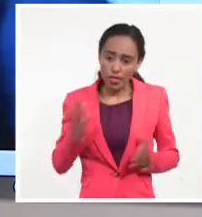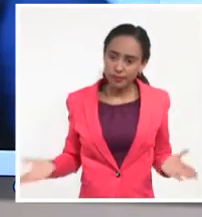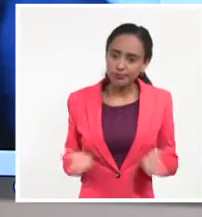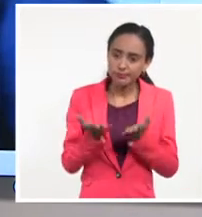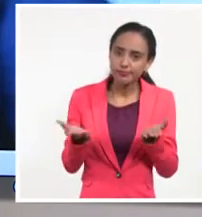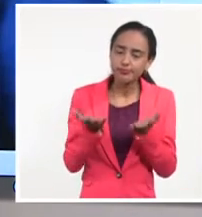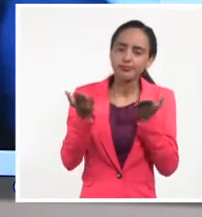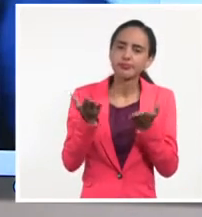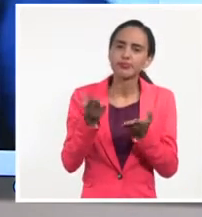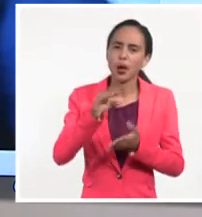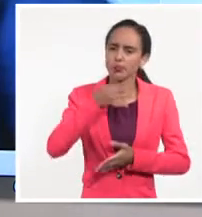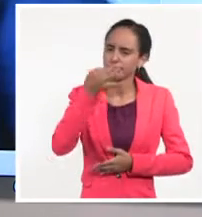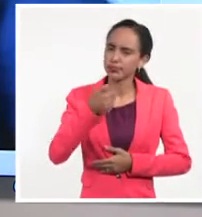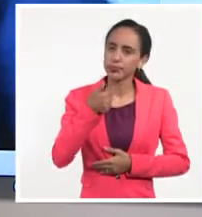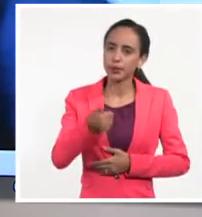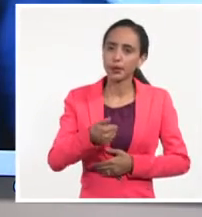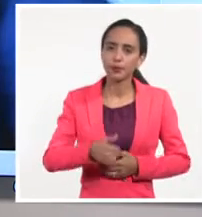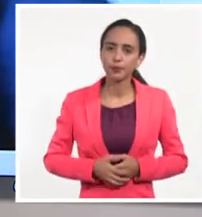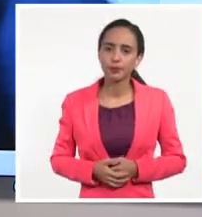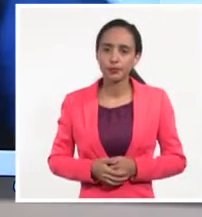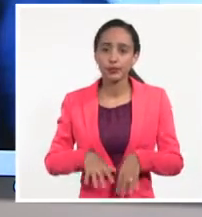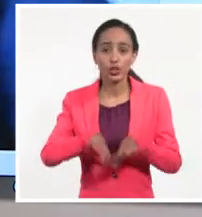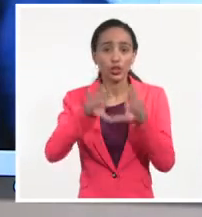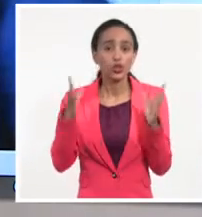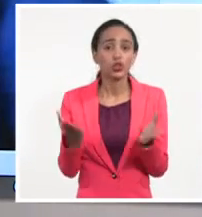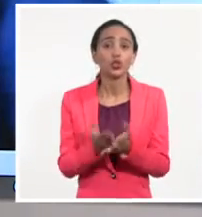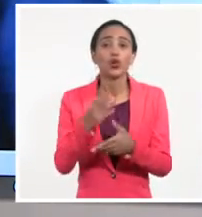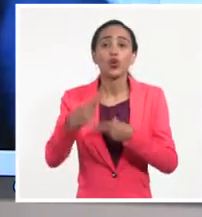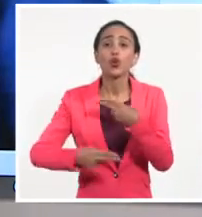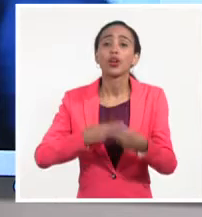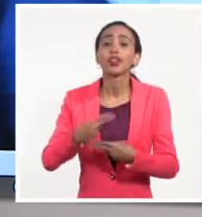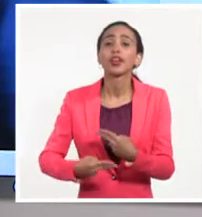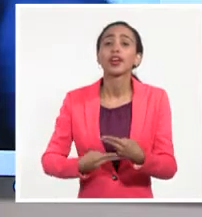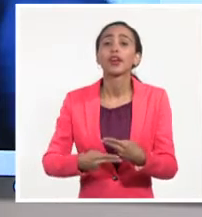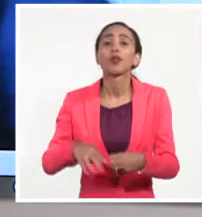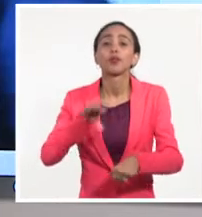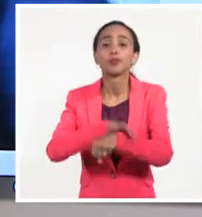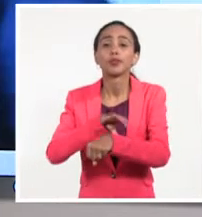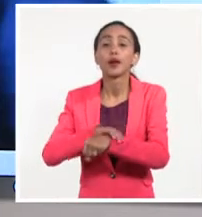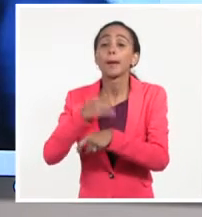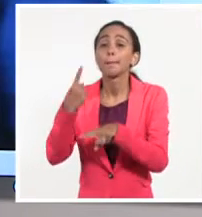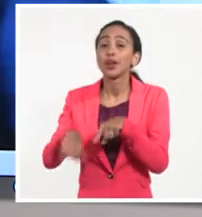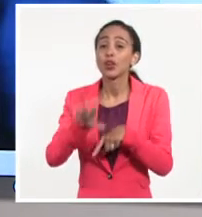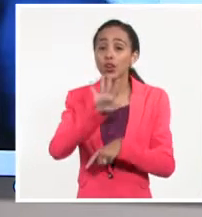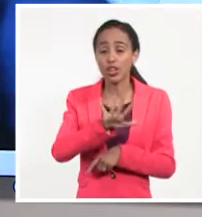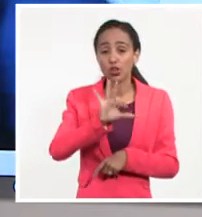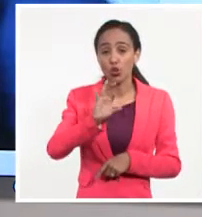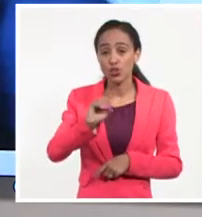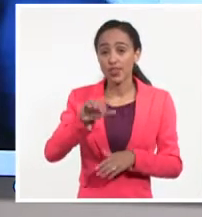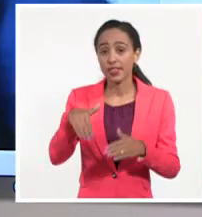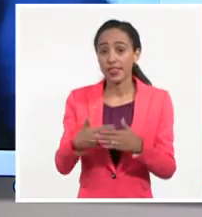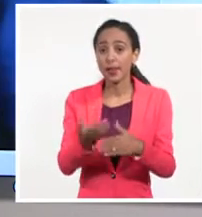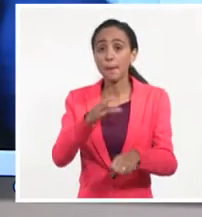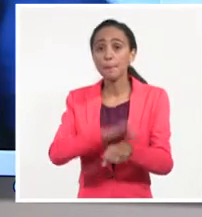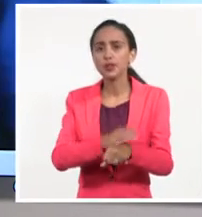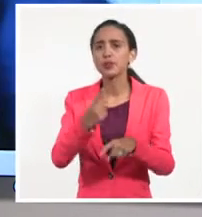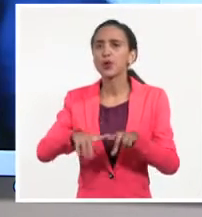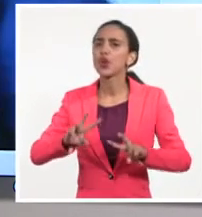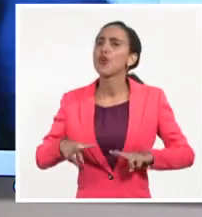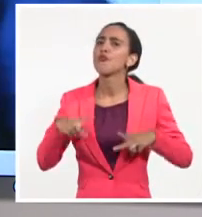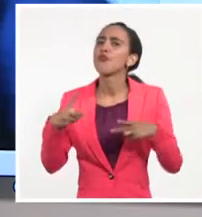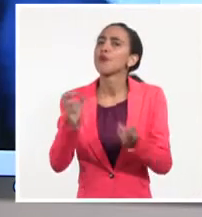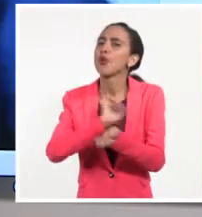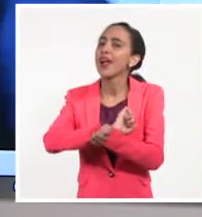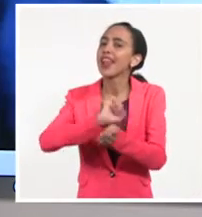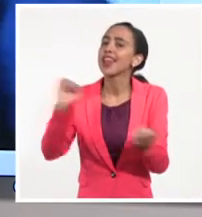coherencia, y el hecho de que hicieron todo para mantenerlo en la cárcel y tras 580 días tras las rejas, ha vuelto a vivir en libertad